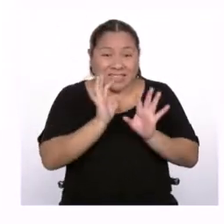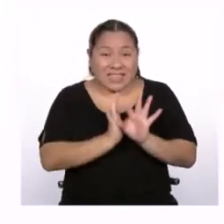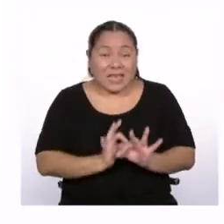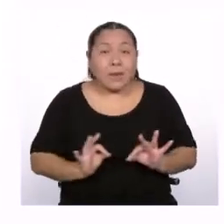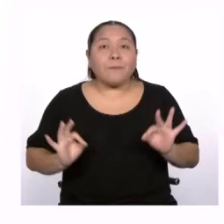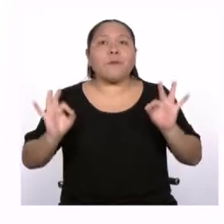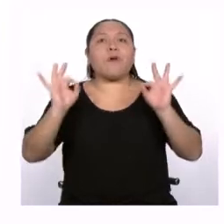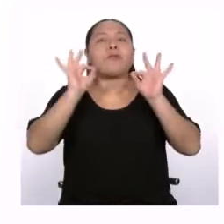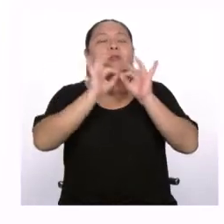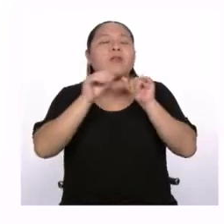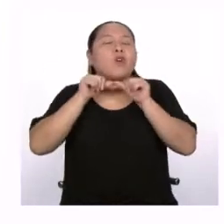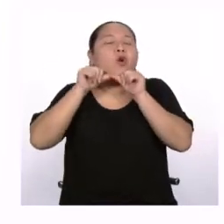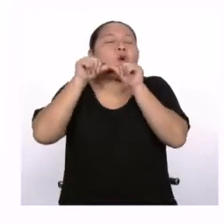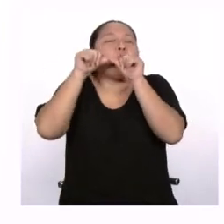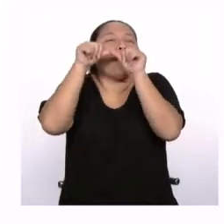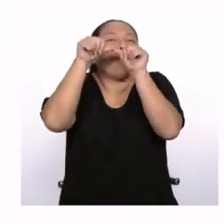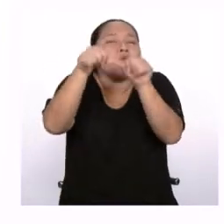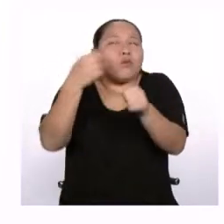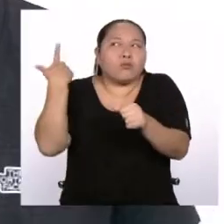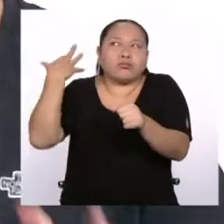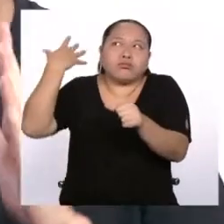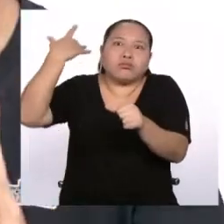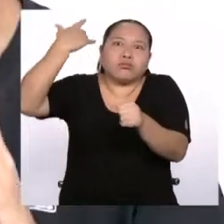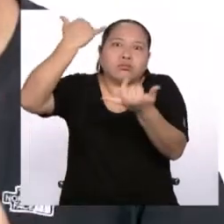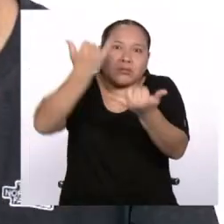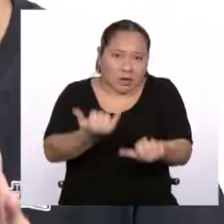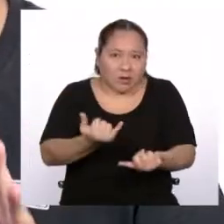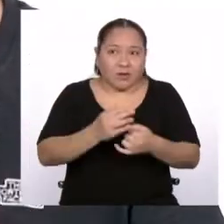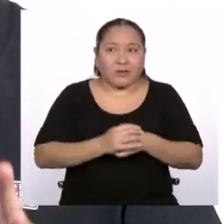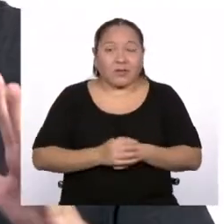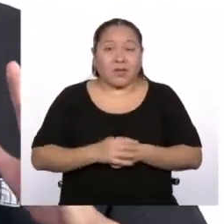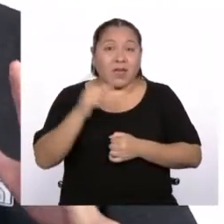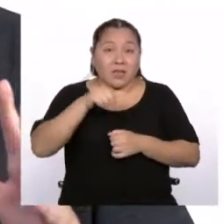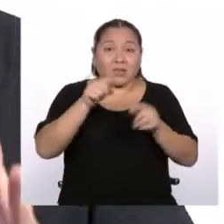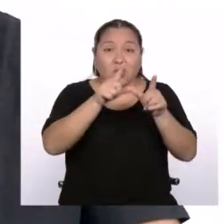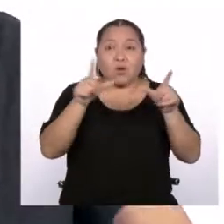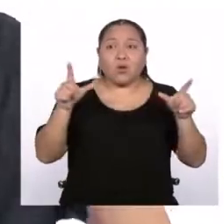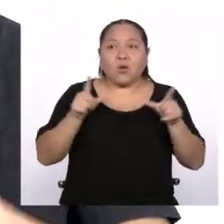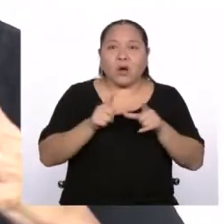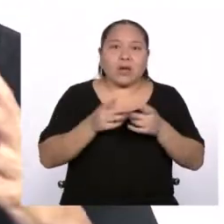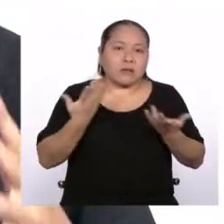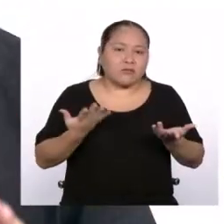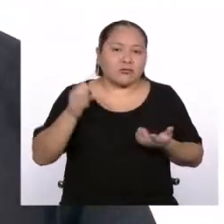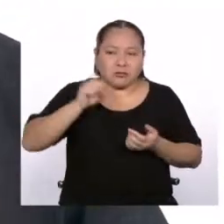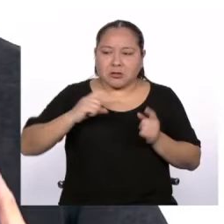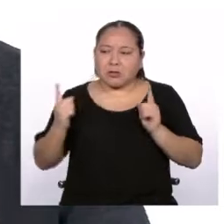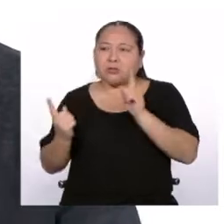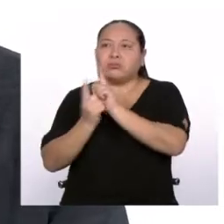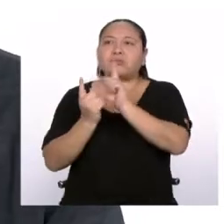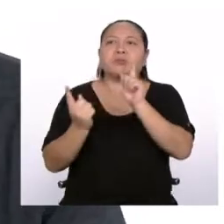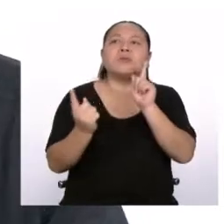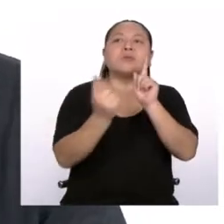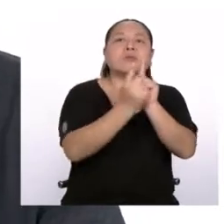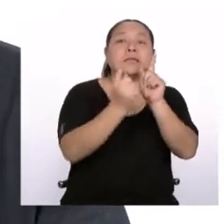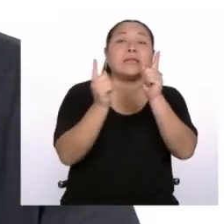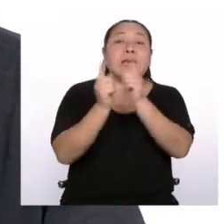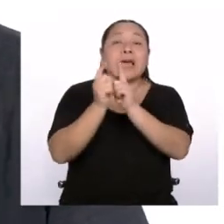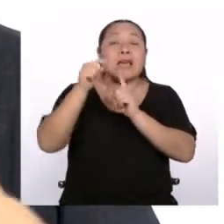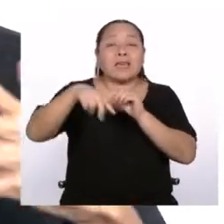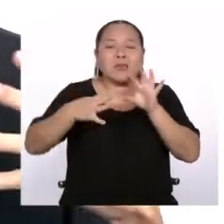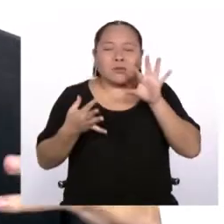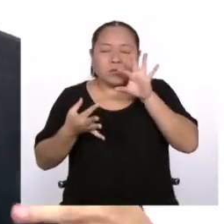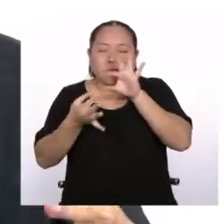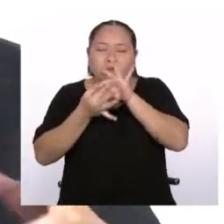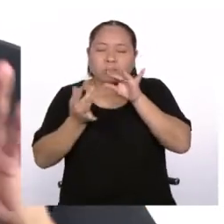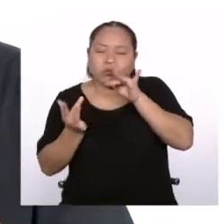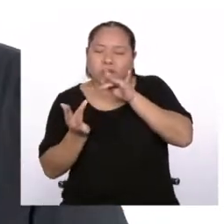importancia permanecen hasta el día de hoy. Pueden ser lugares de encuentro y donde construimos un vínculo